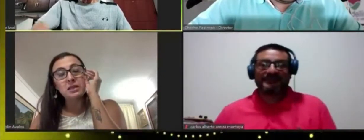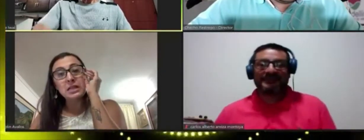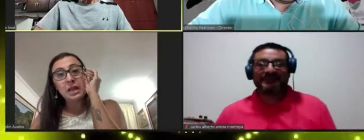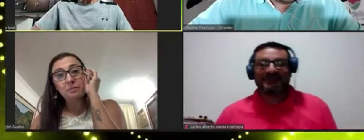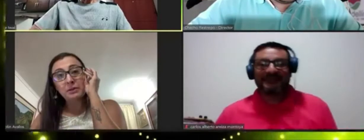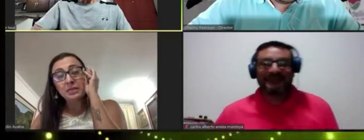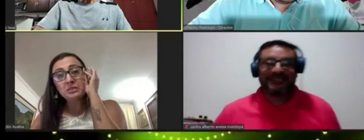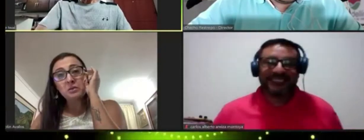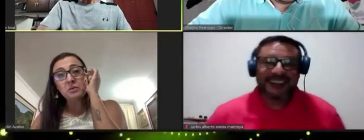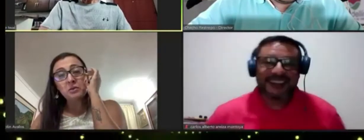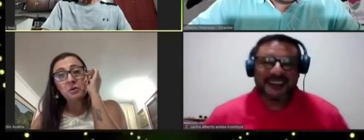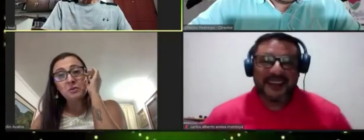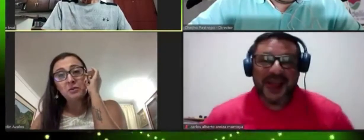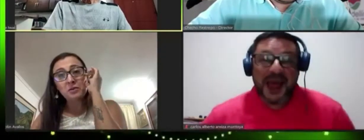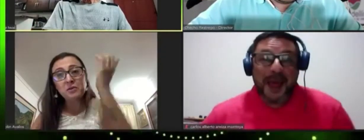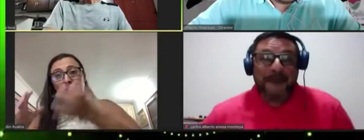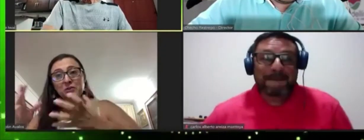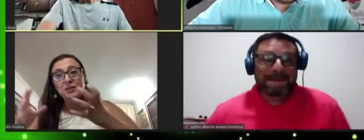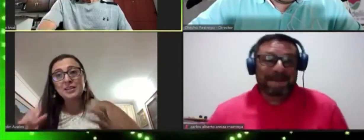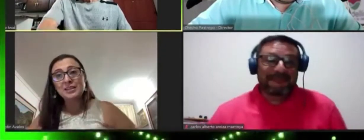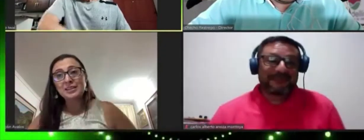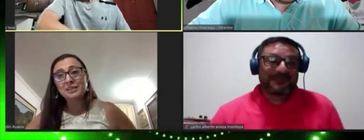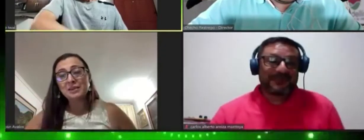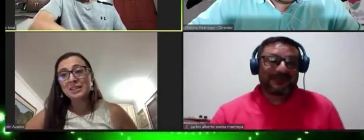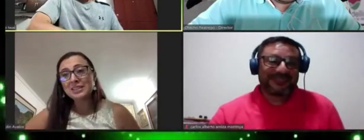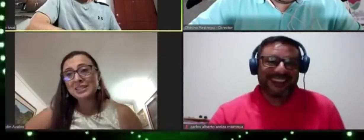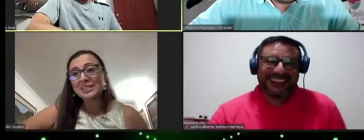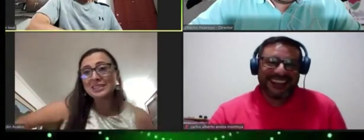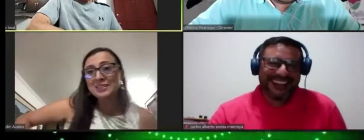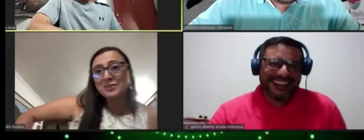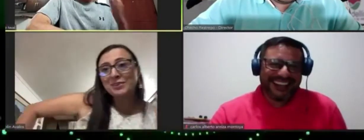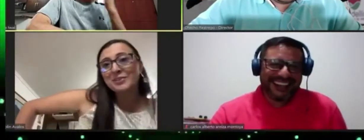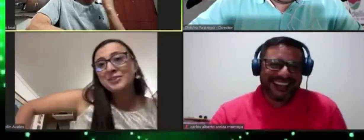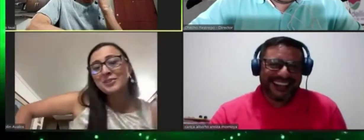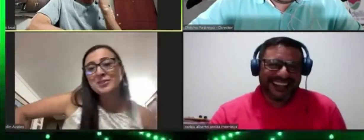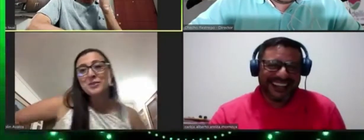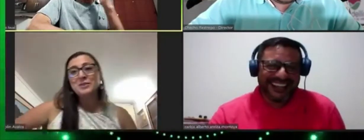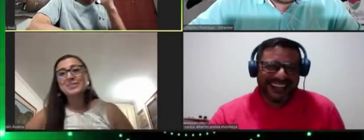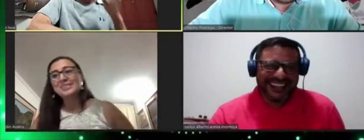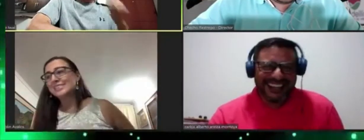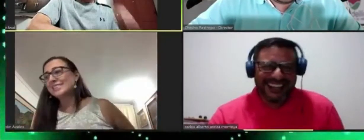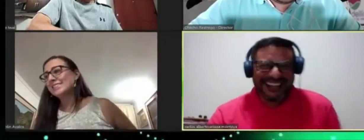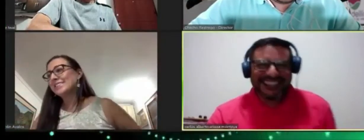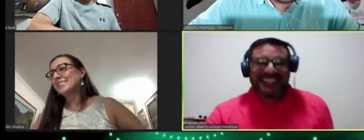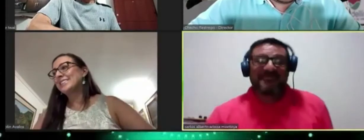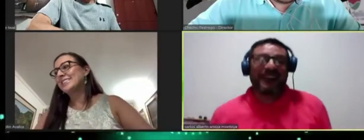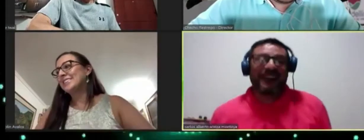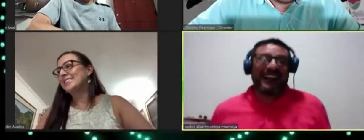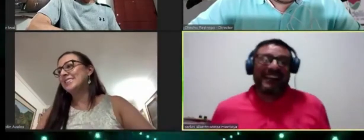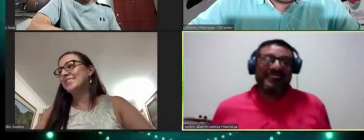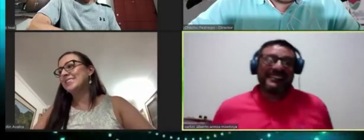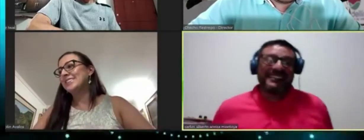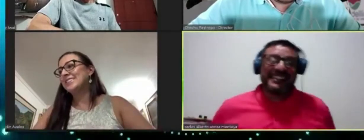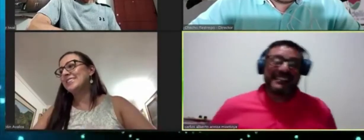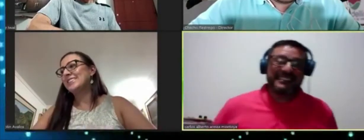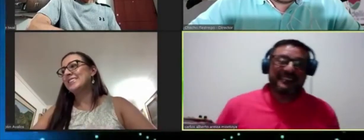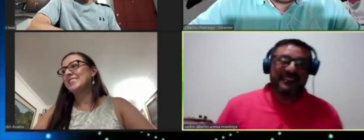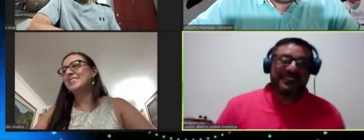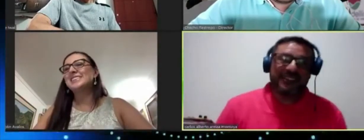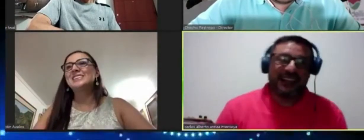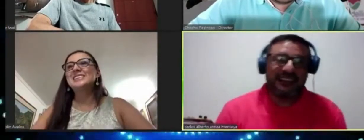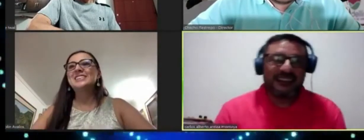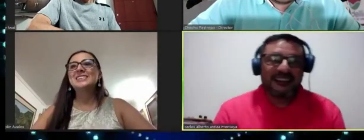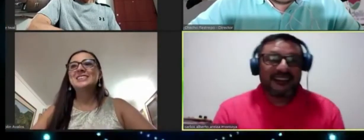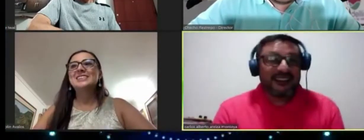es en japonés. ¿Cómo funciona ahí el tema de las señas con otros idiomas? Bueno, hay una lengua de señas